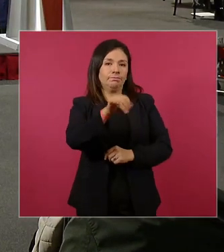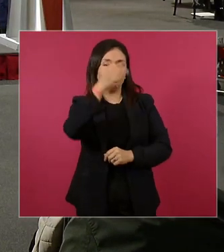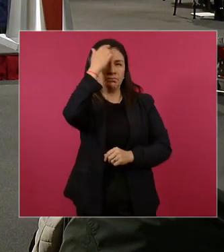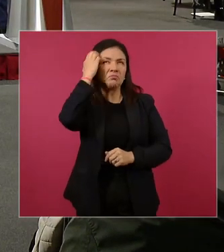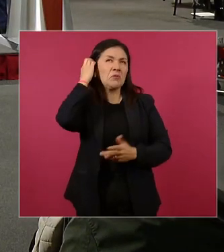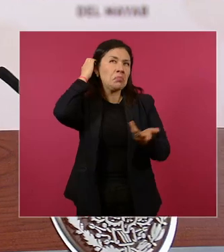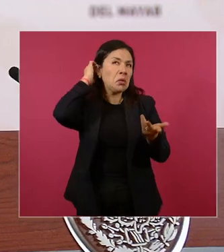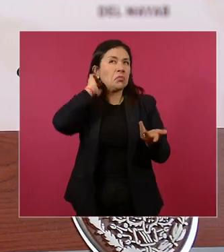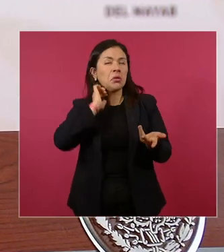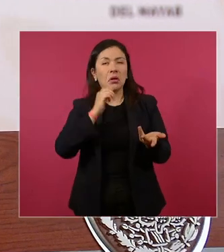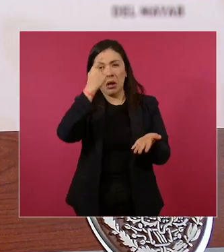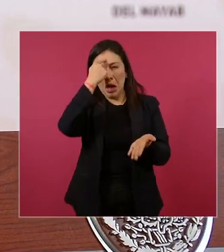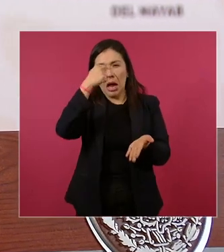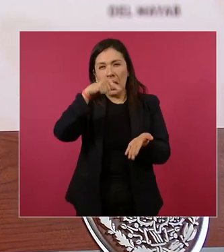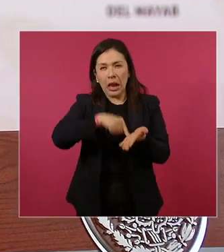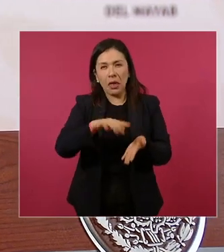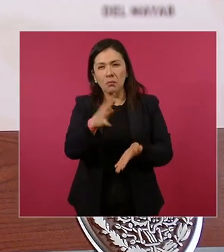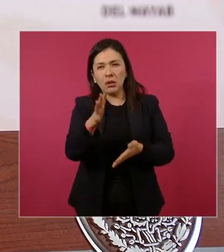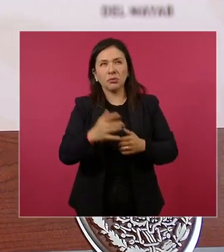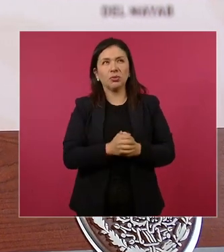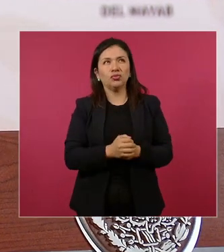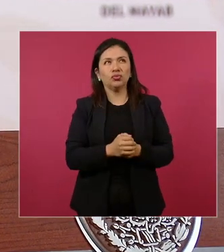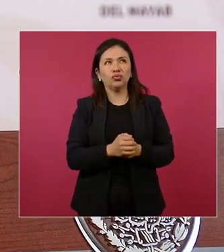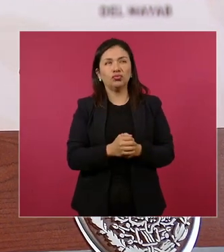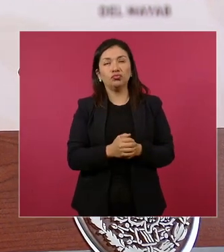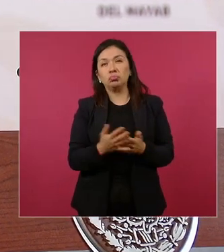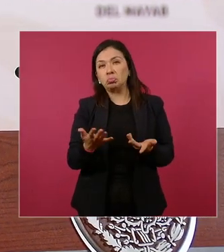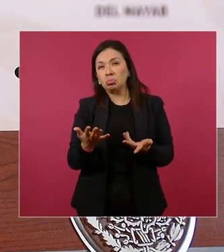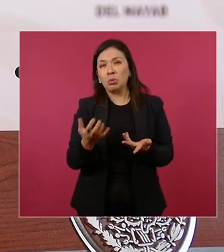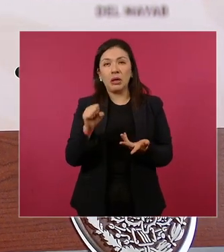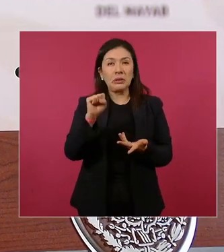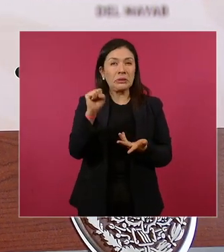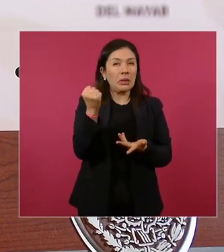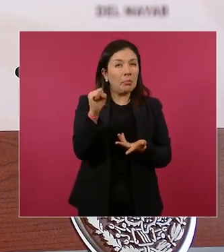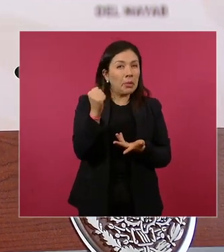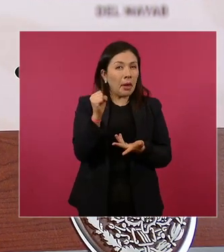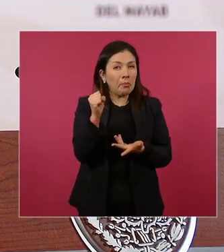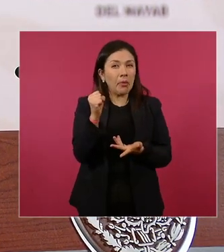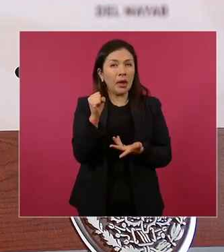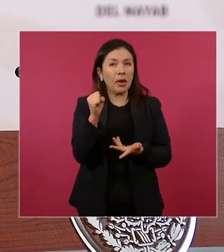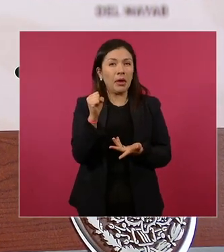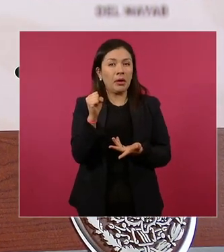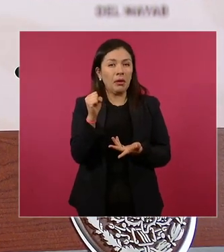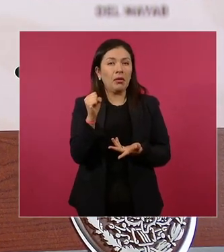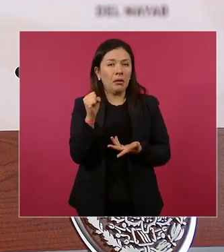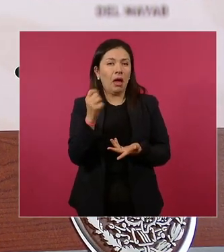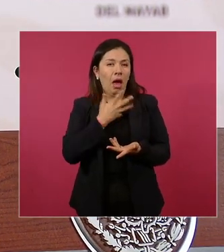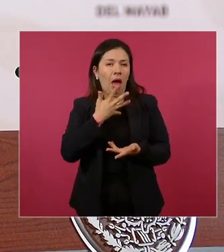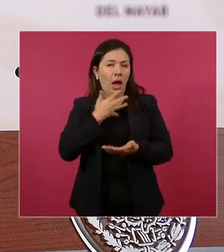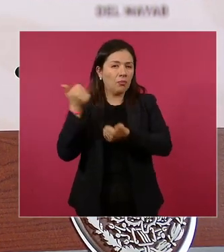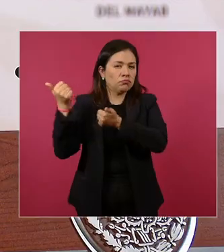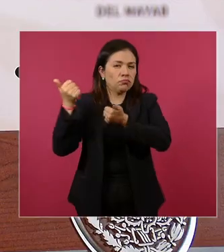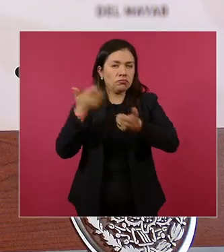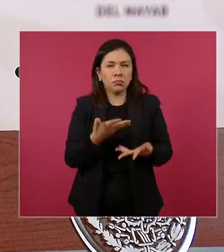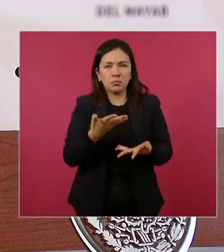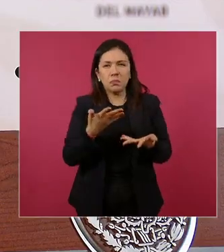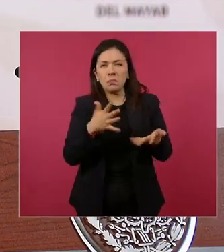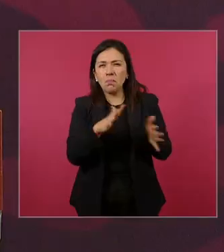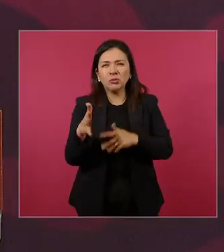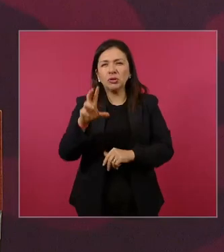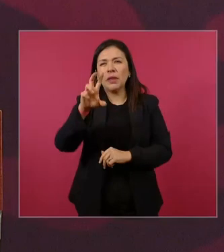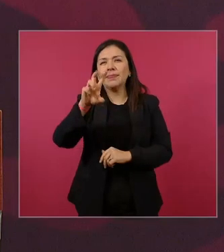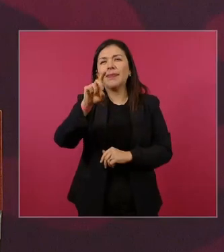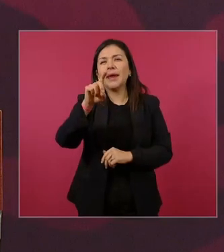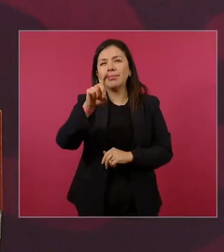yo creo que para septiembre pues ya van a ser como unos 30, van a